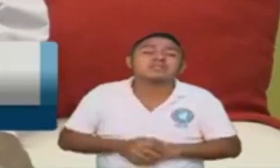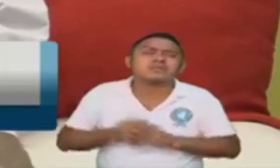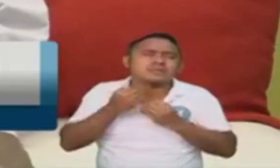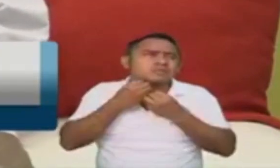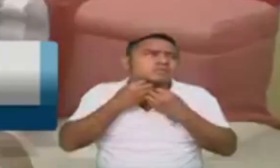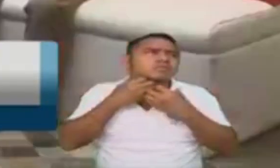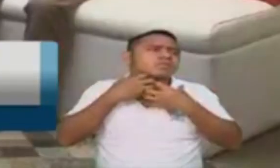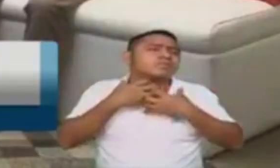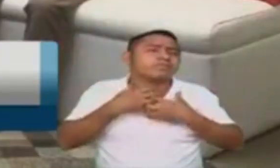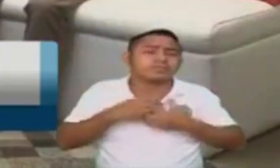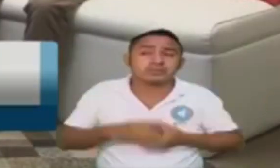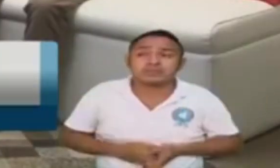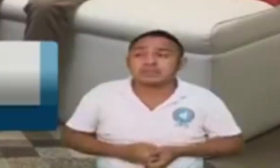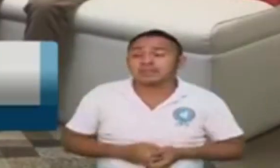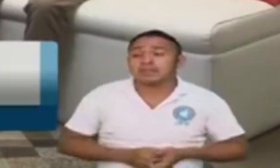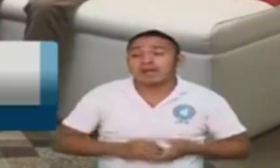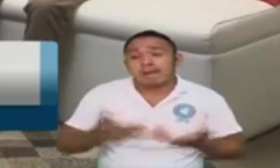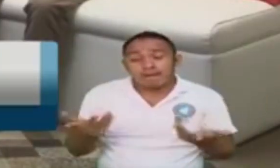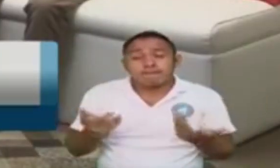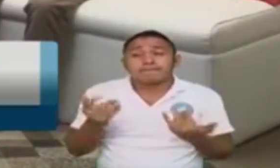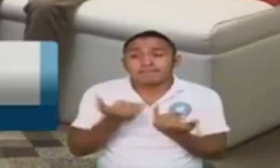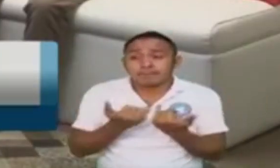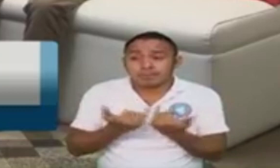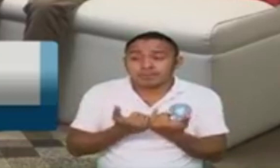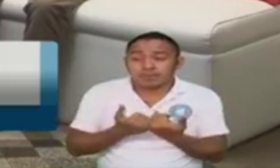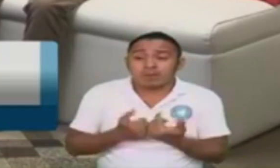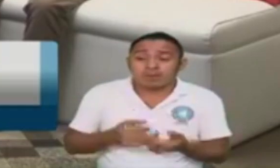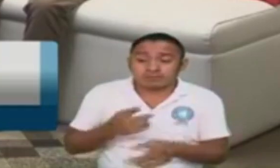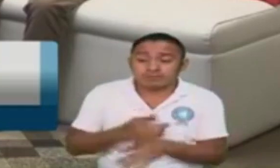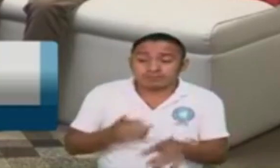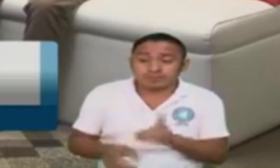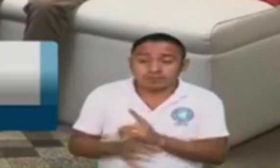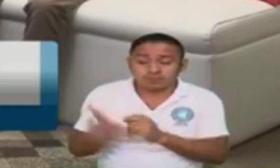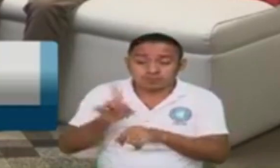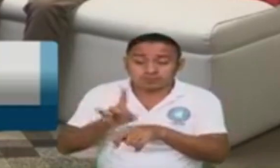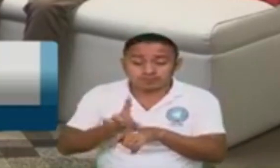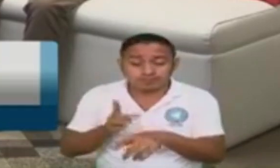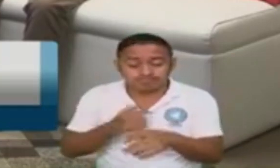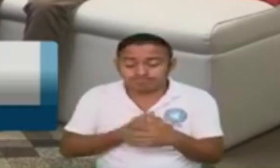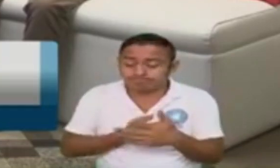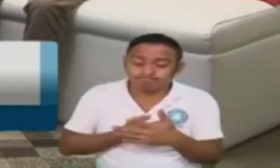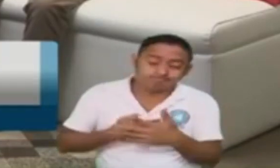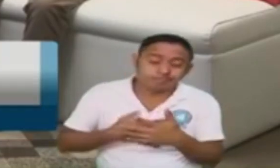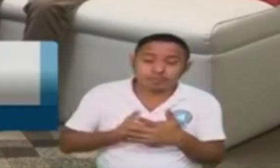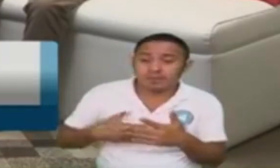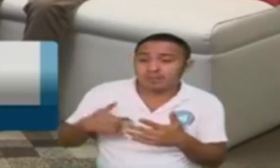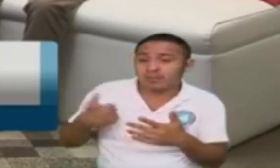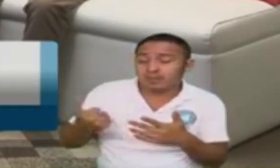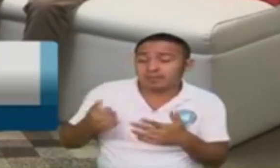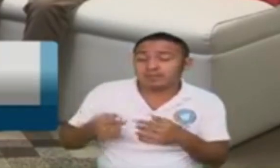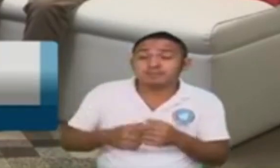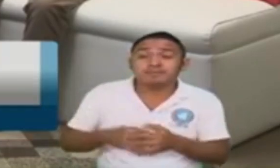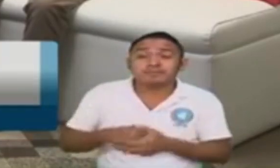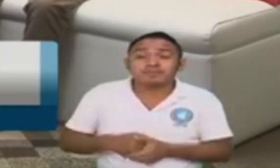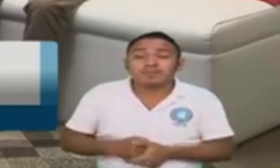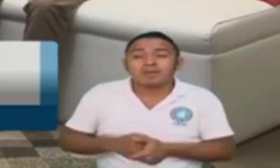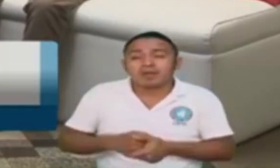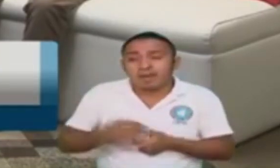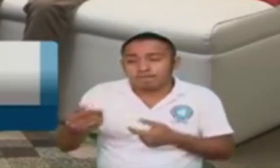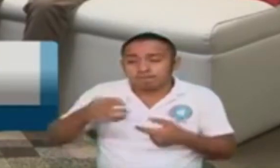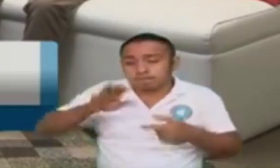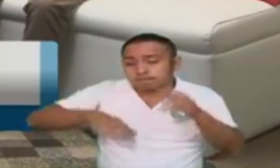inflamación, un dolor exquisito y también hay que tratarla, pues. Entonces a veces requieren antibióticos, a veces muchas tiroiditis